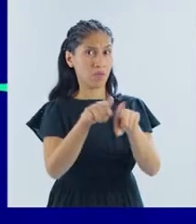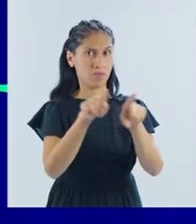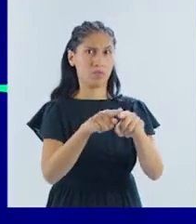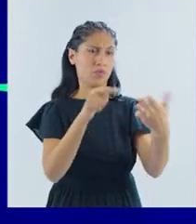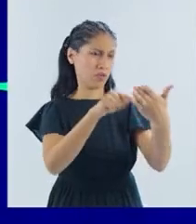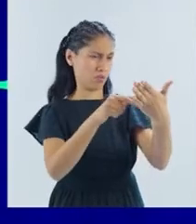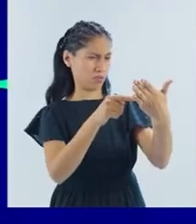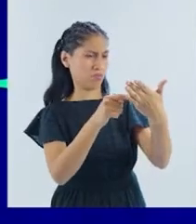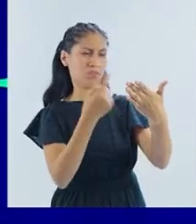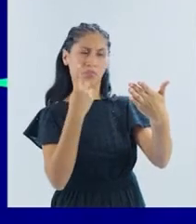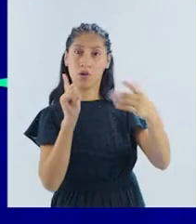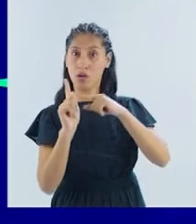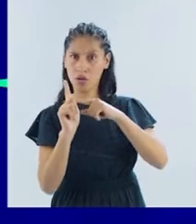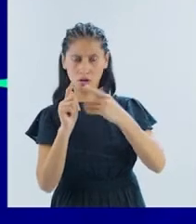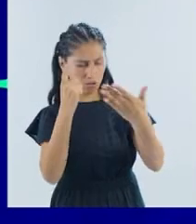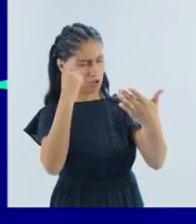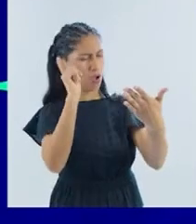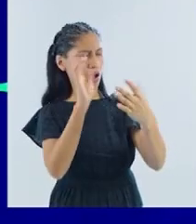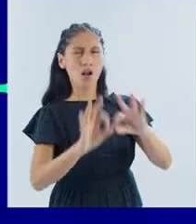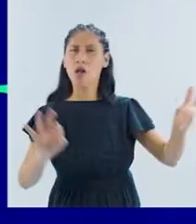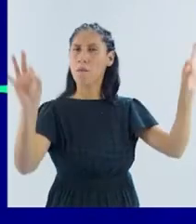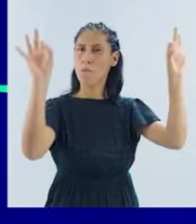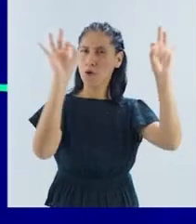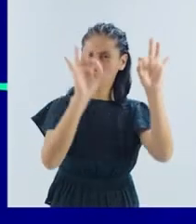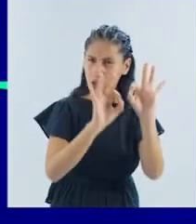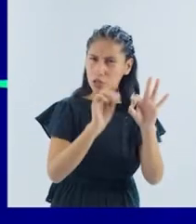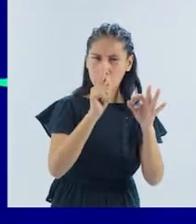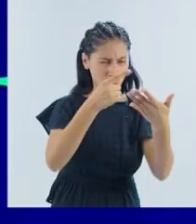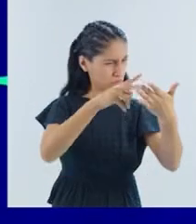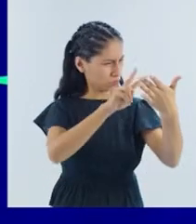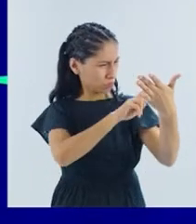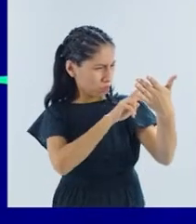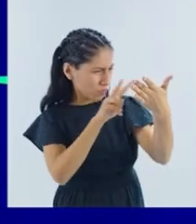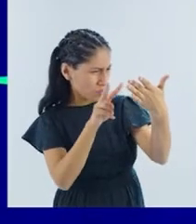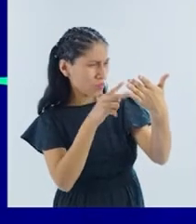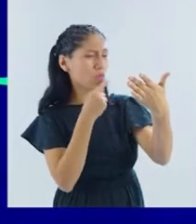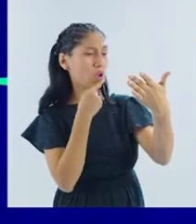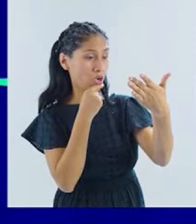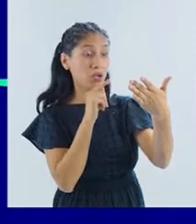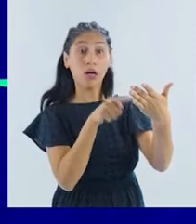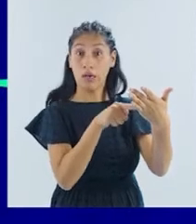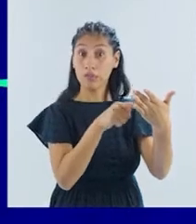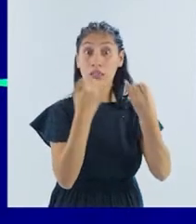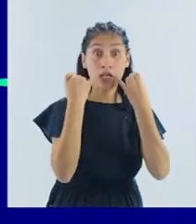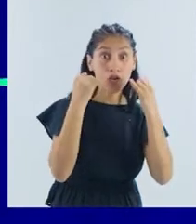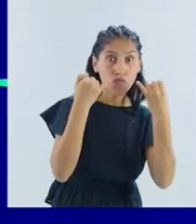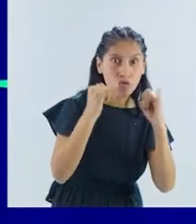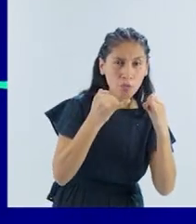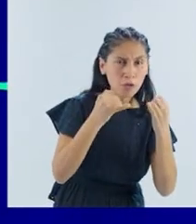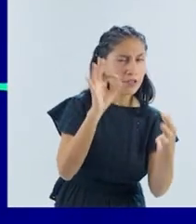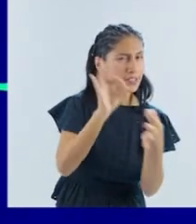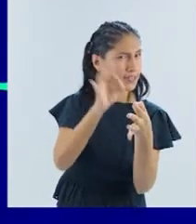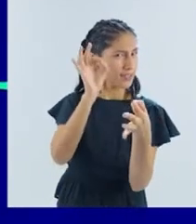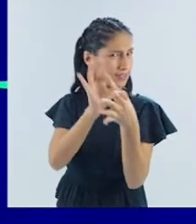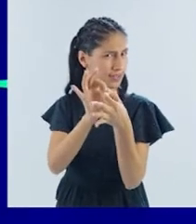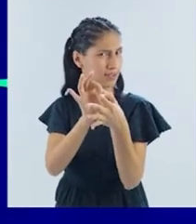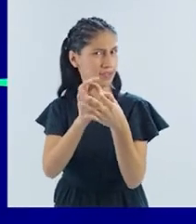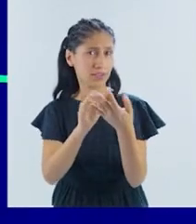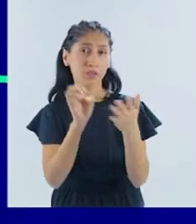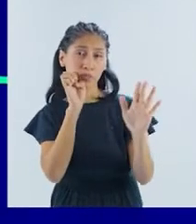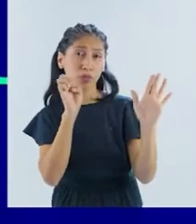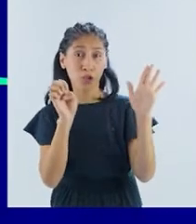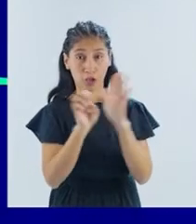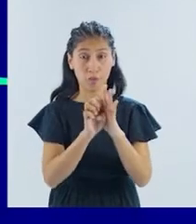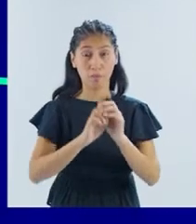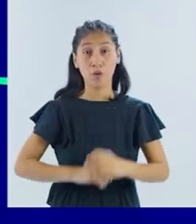la importancia de crear una narrativa comprensible le gana terreno a la importancia de exponer datos concretos. Ejemplos de este